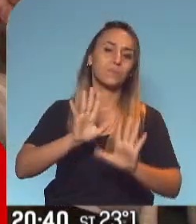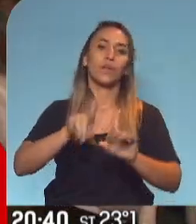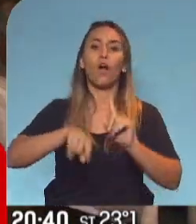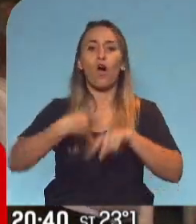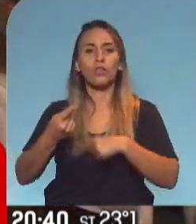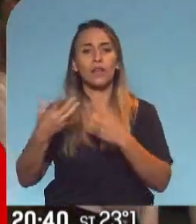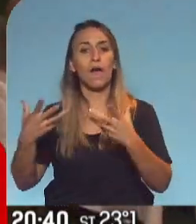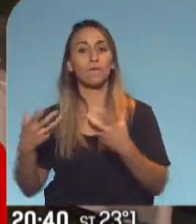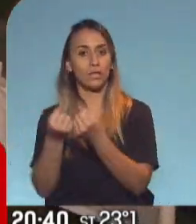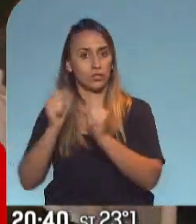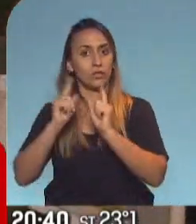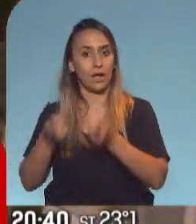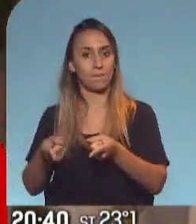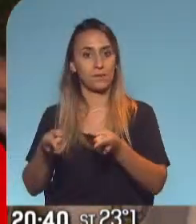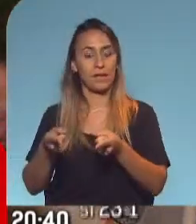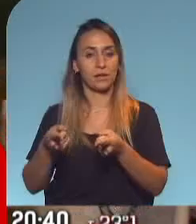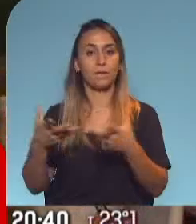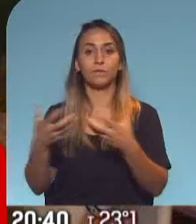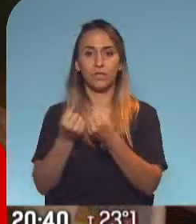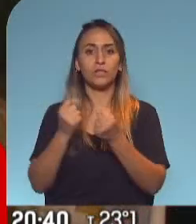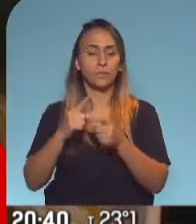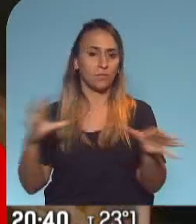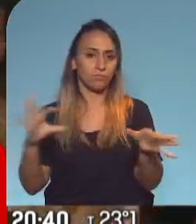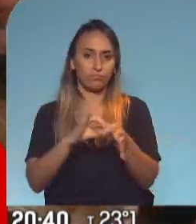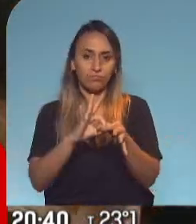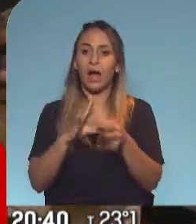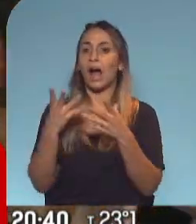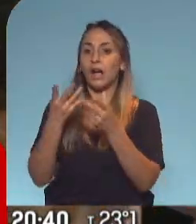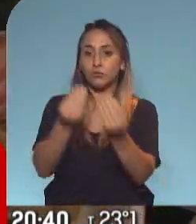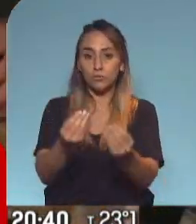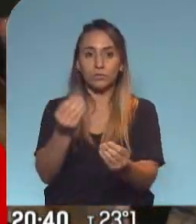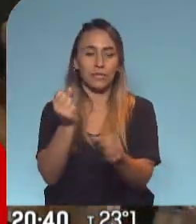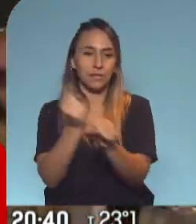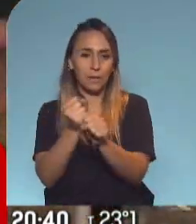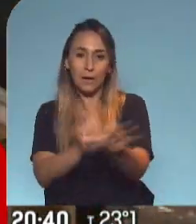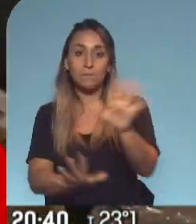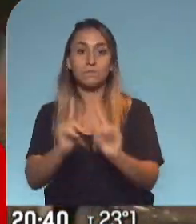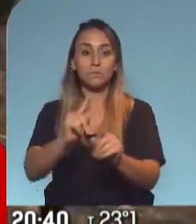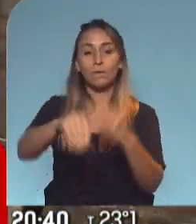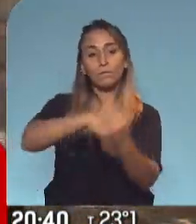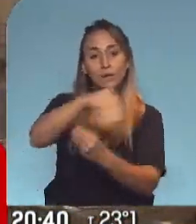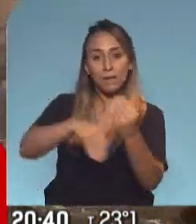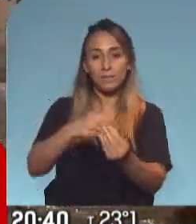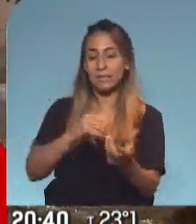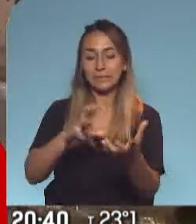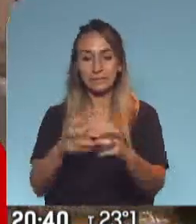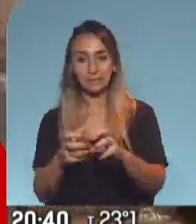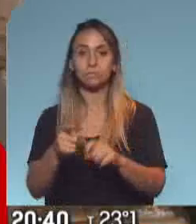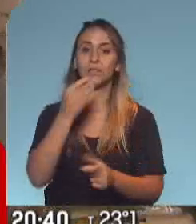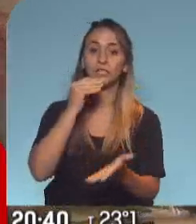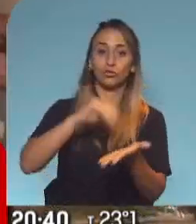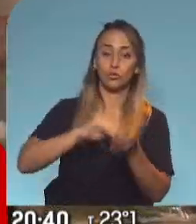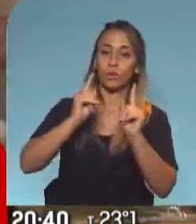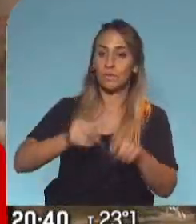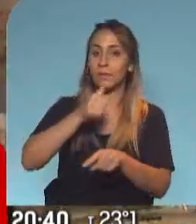fundaciones también que están trabajando y colaborando para ayudar a esas familias damnificadas tanto en chubut como en